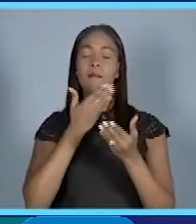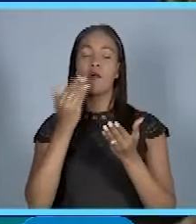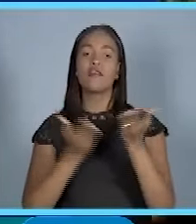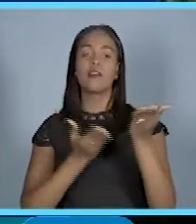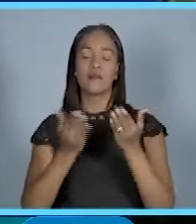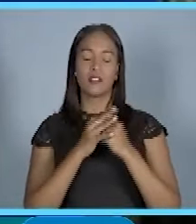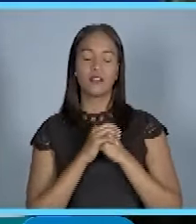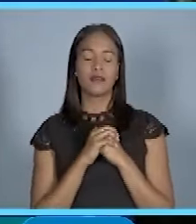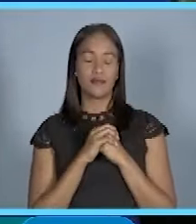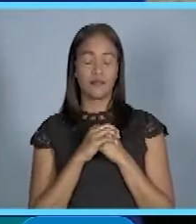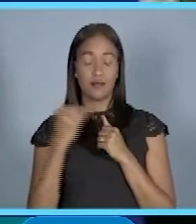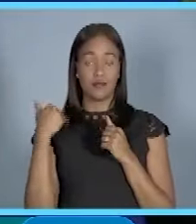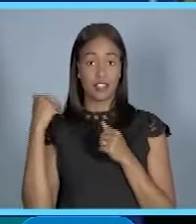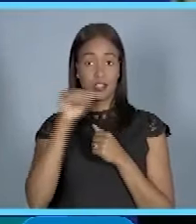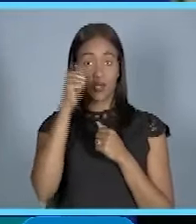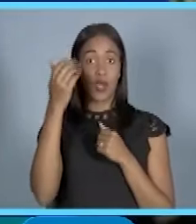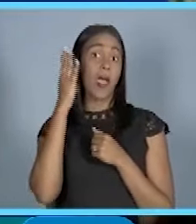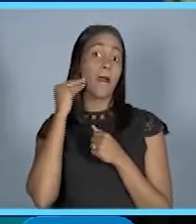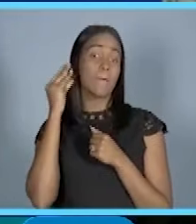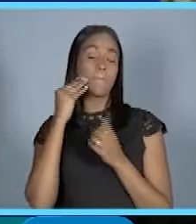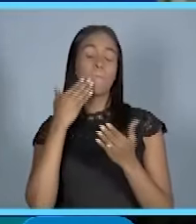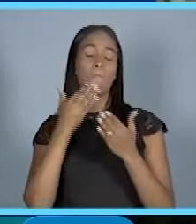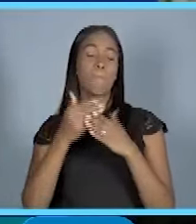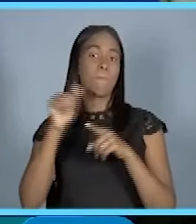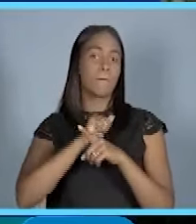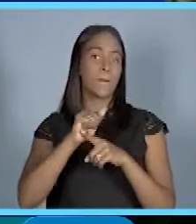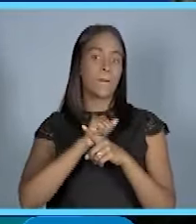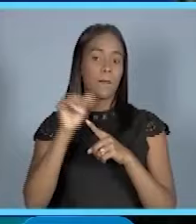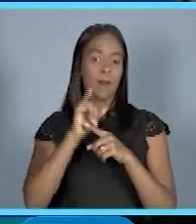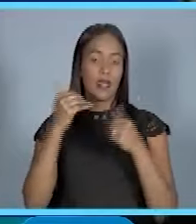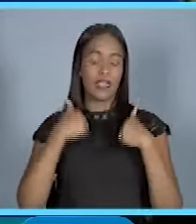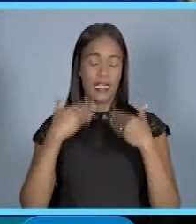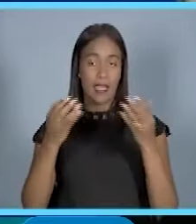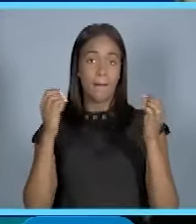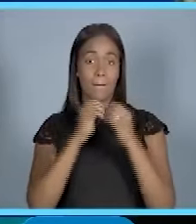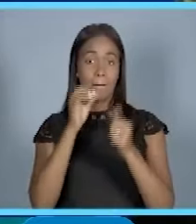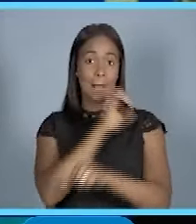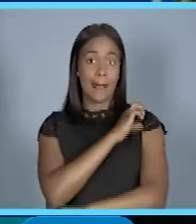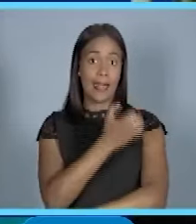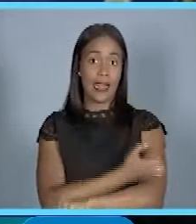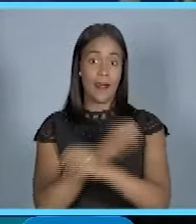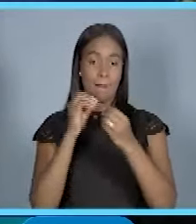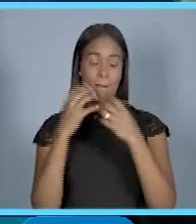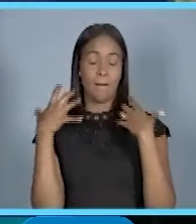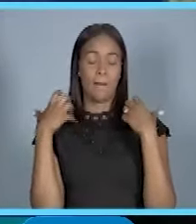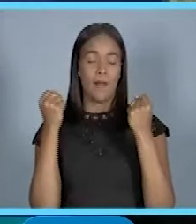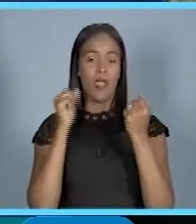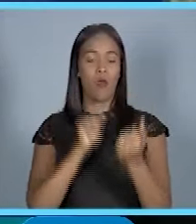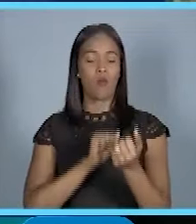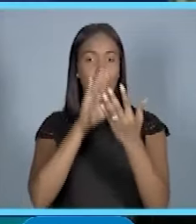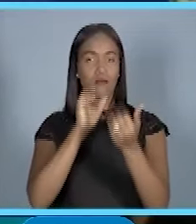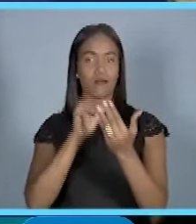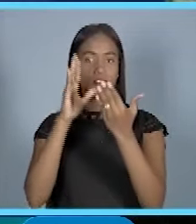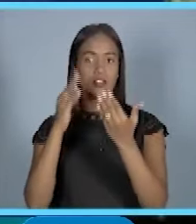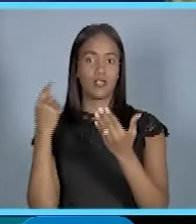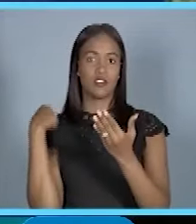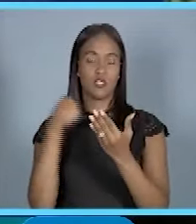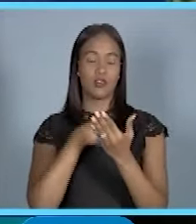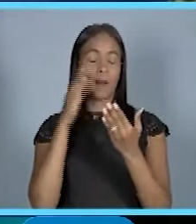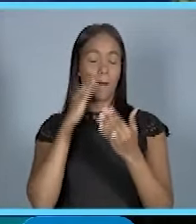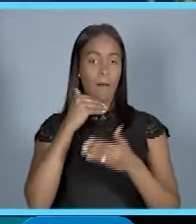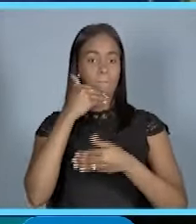servicios. Aprender de otras experiencias y buenas prácticas y encarar con más energía y más vigor los retos